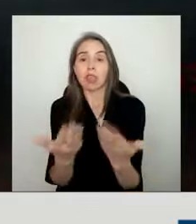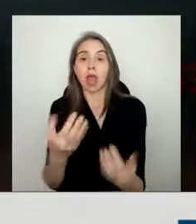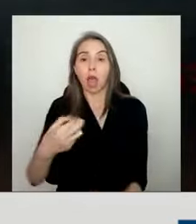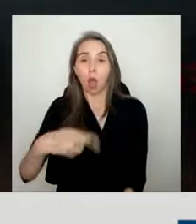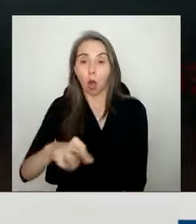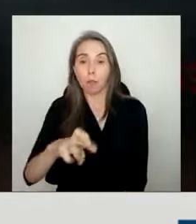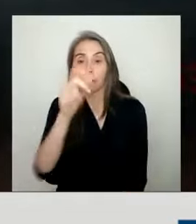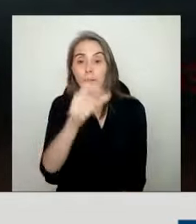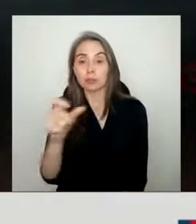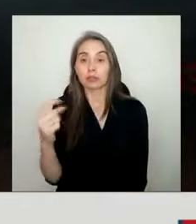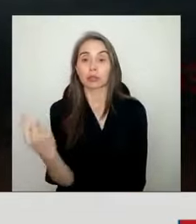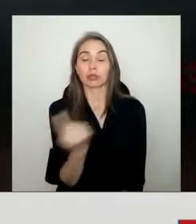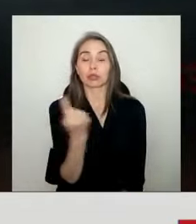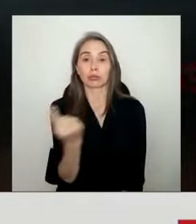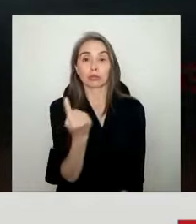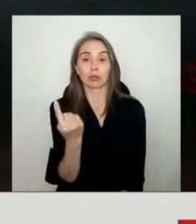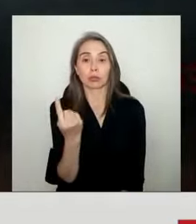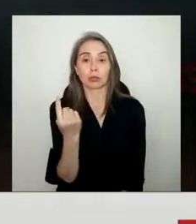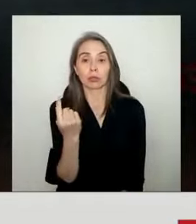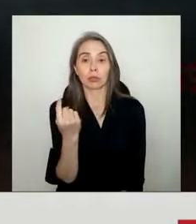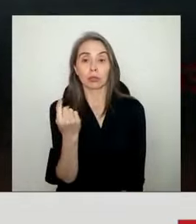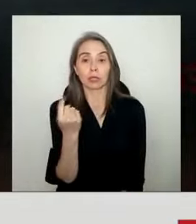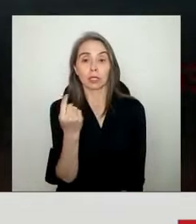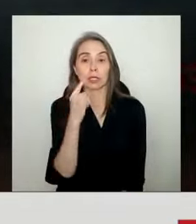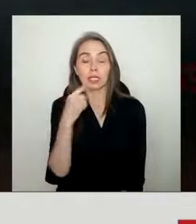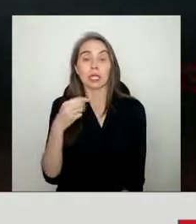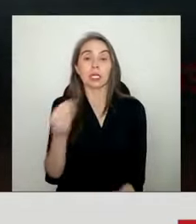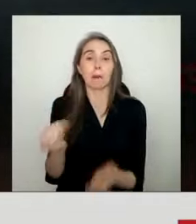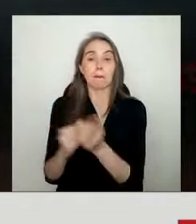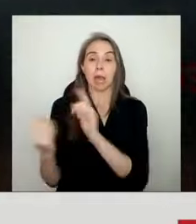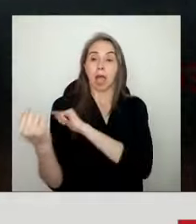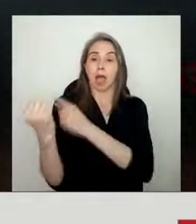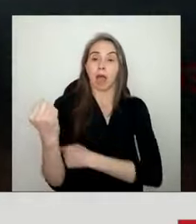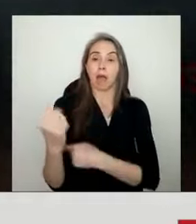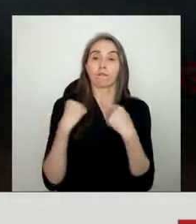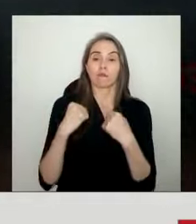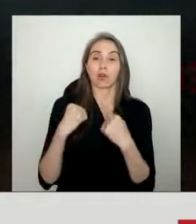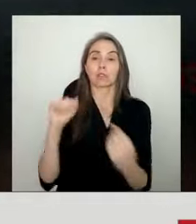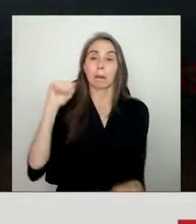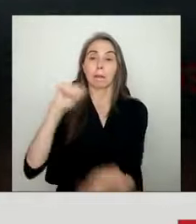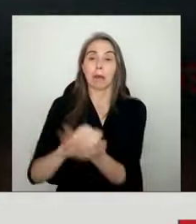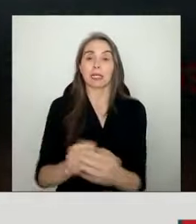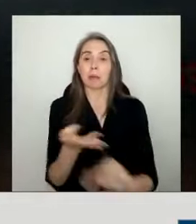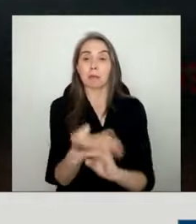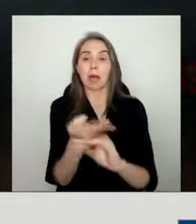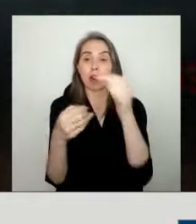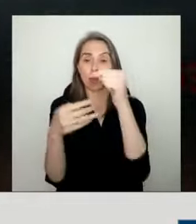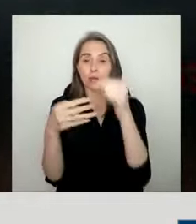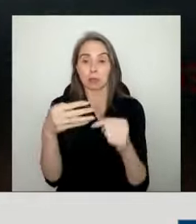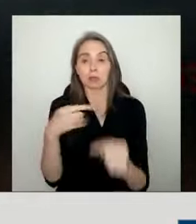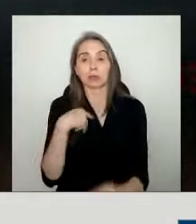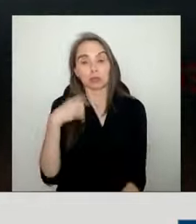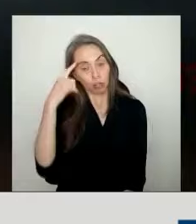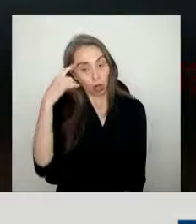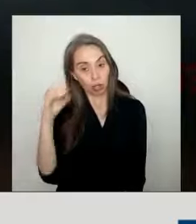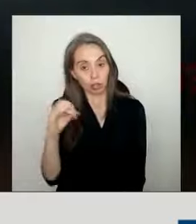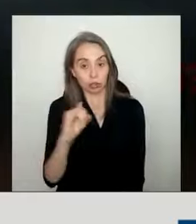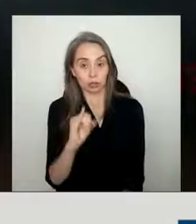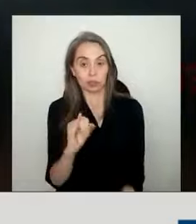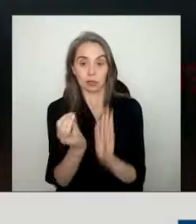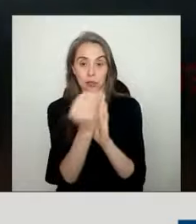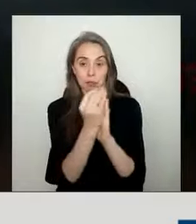que Generalmente tienen más fuerza para poder reclamar sus demandas por lo tanto yo creo que si se considera la participación